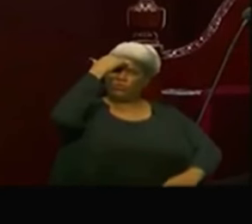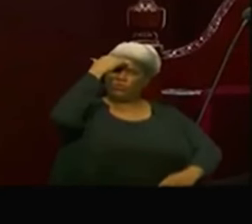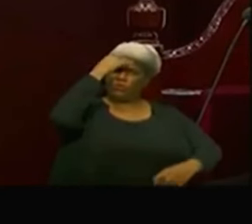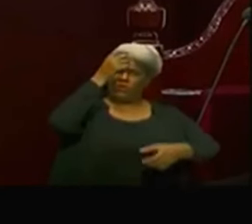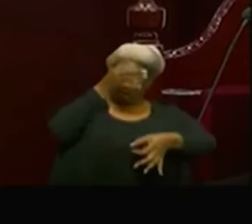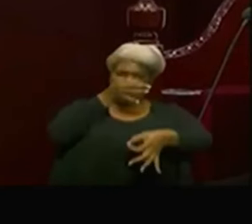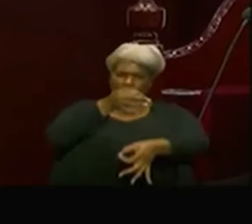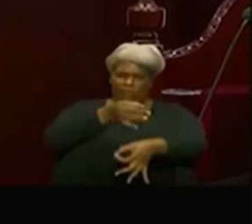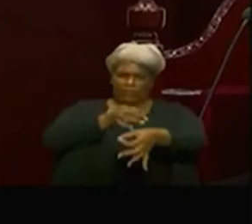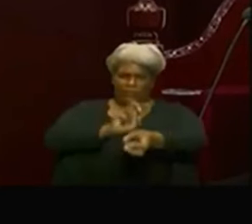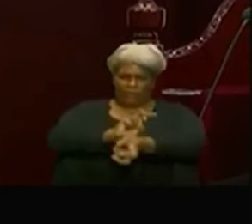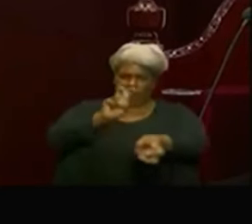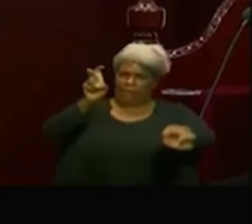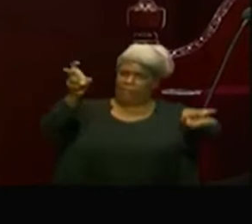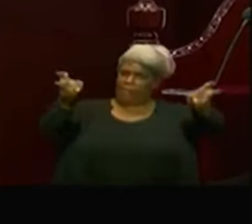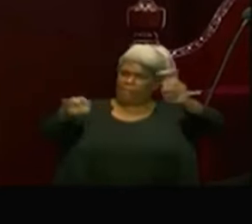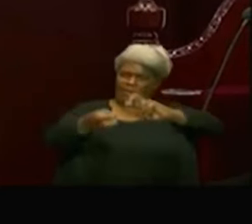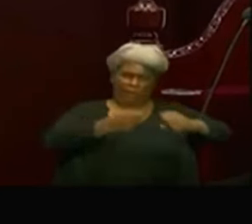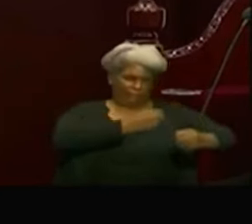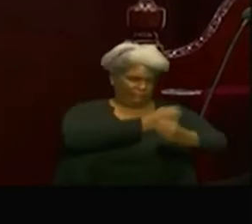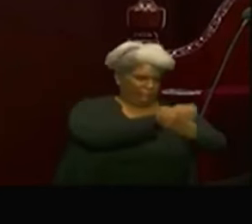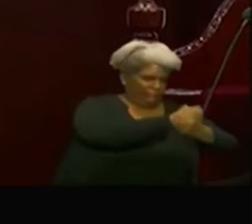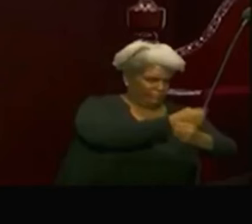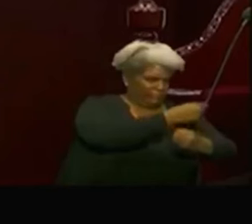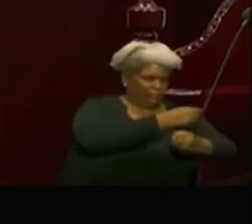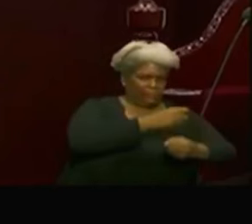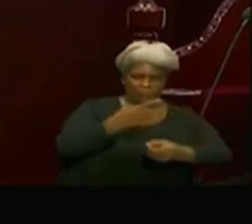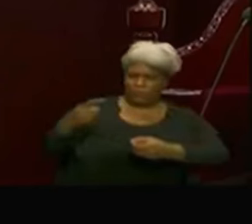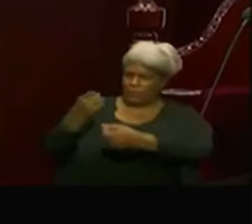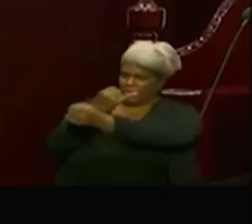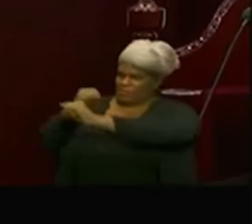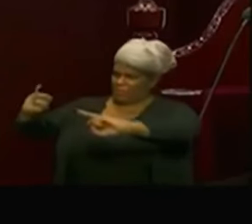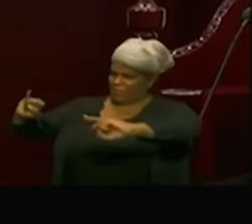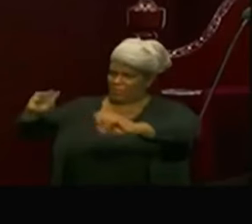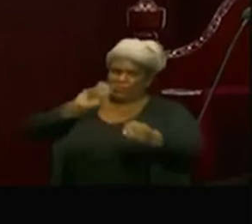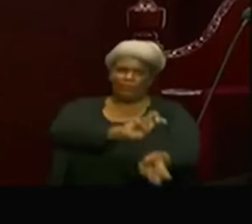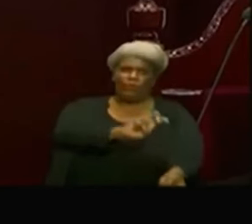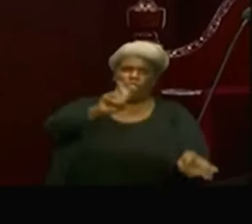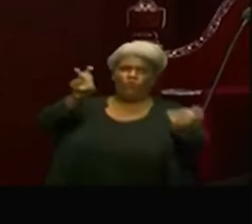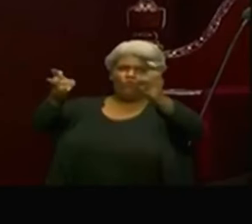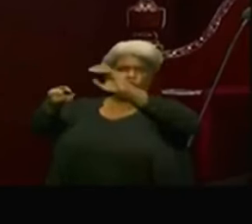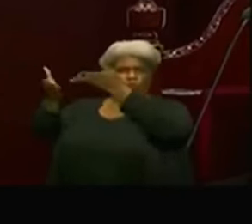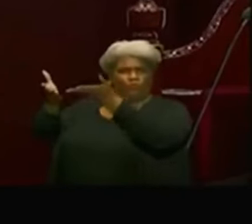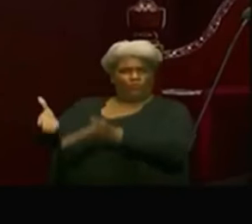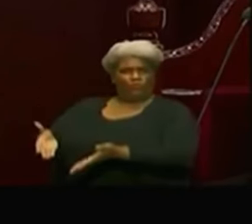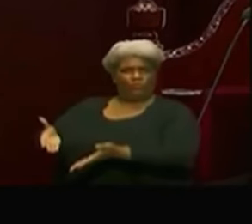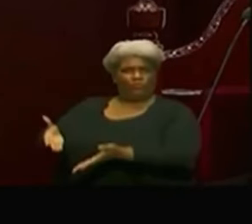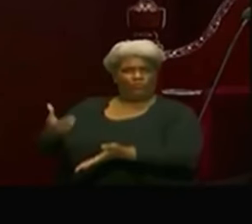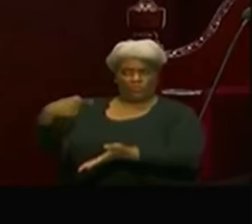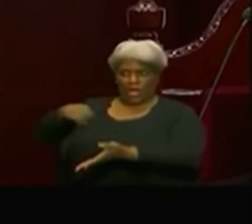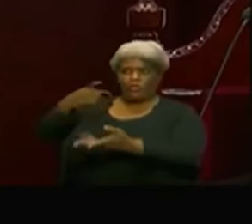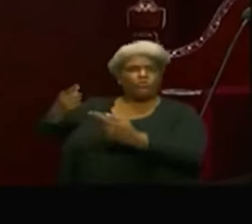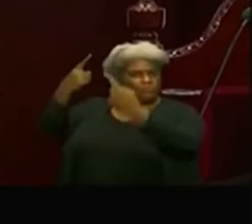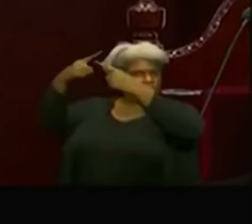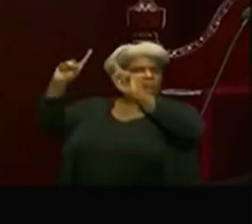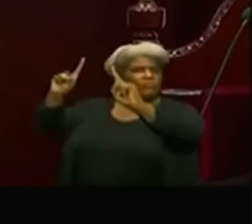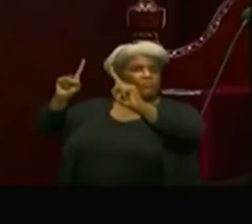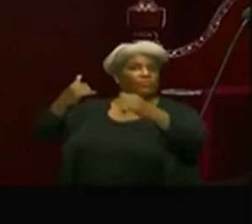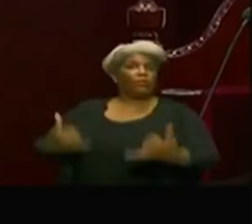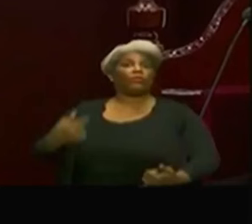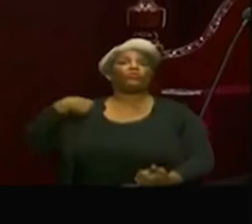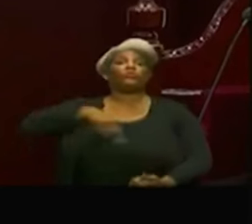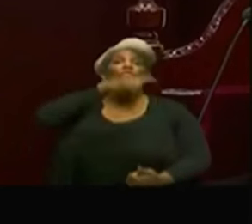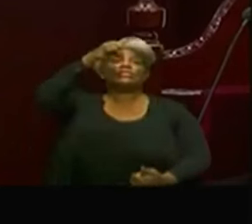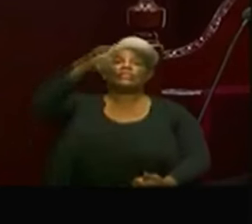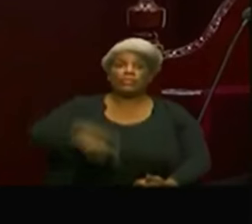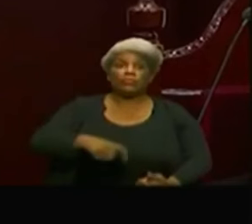de la independencia. Ellos cumplieron su misión histórica. Ahora toca cumplir con la nuestra, sabiendo que